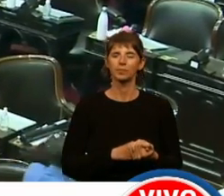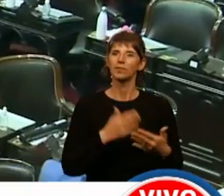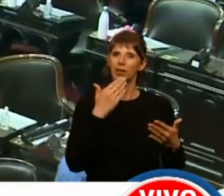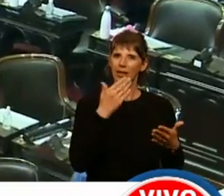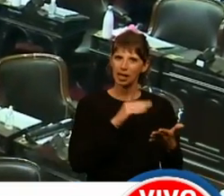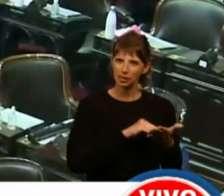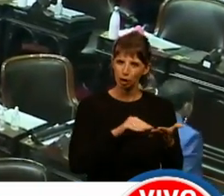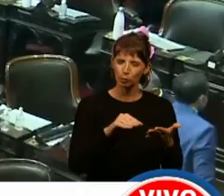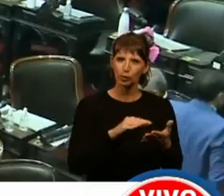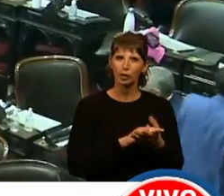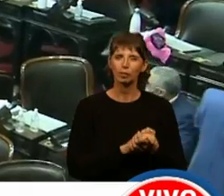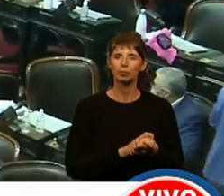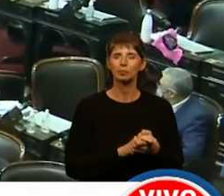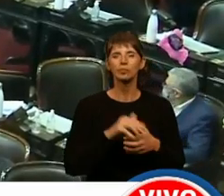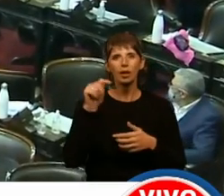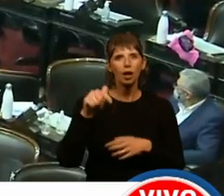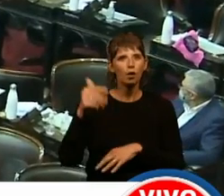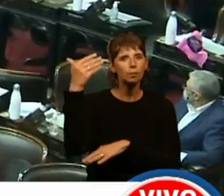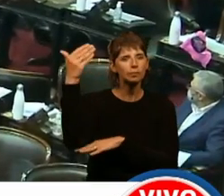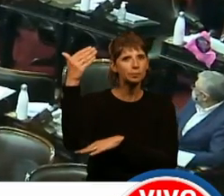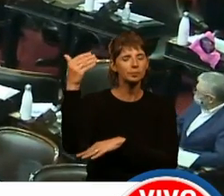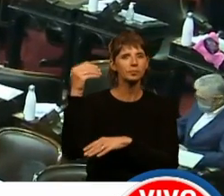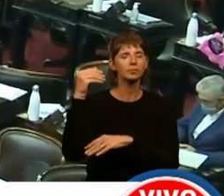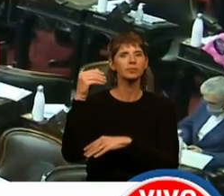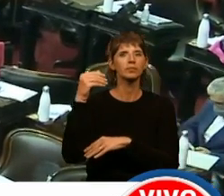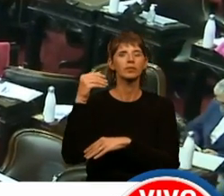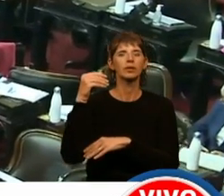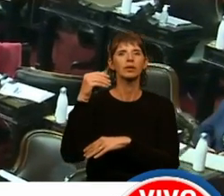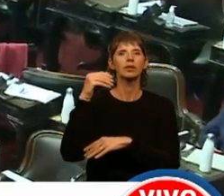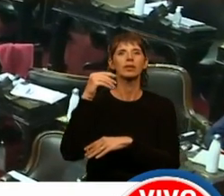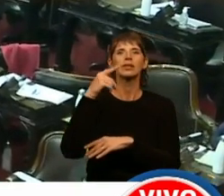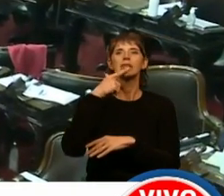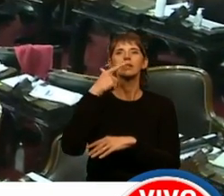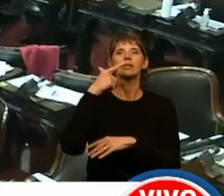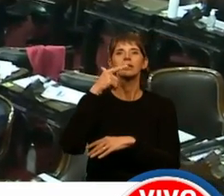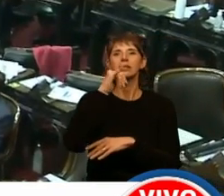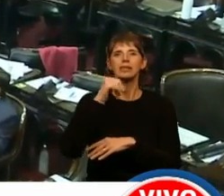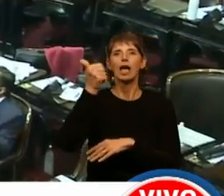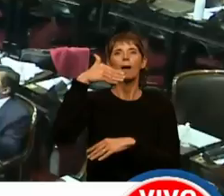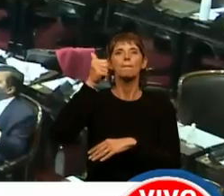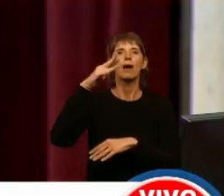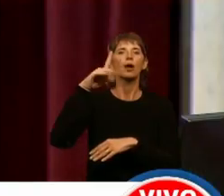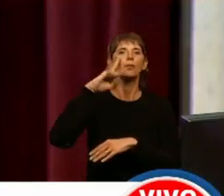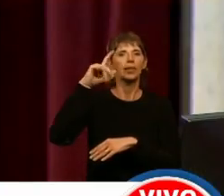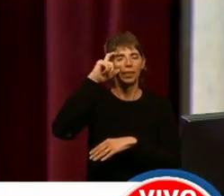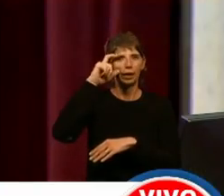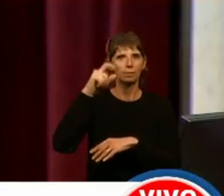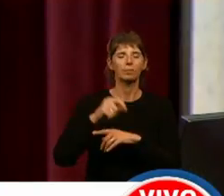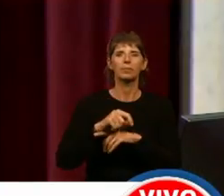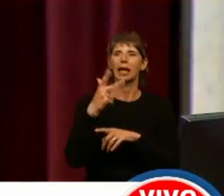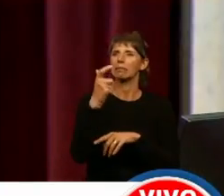diputada de landriscina tiene la palabra el diputado federico raúl sanz marc vide vemos tres